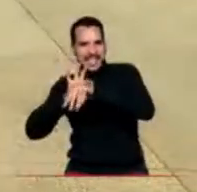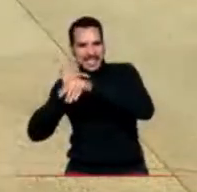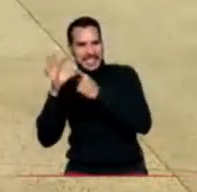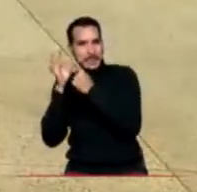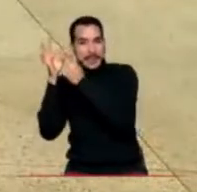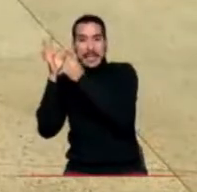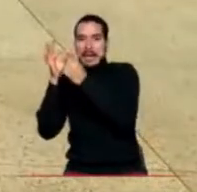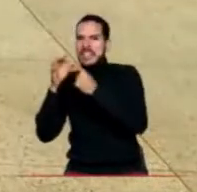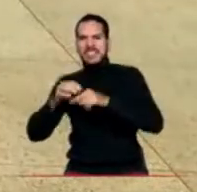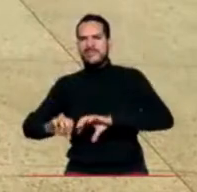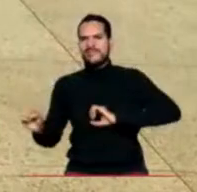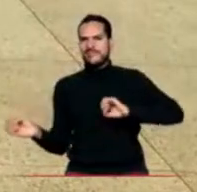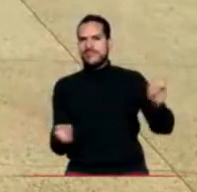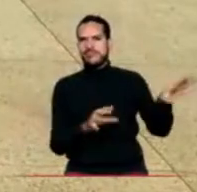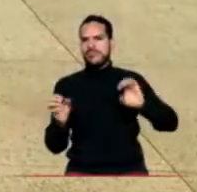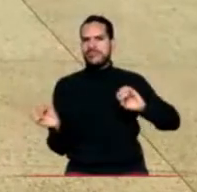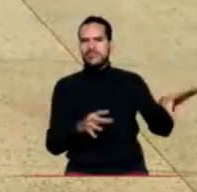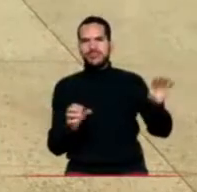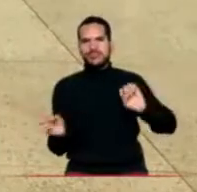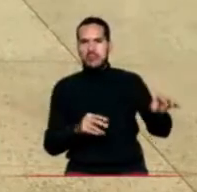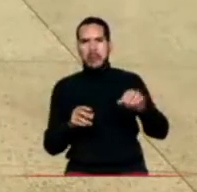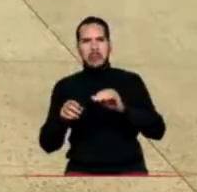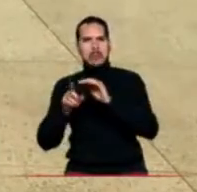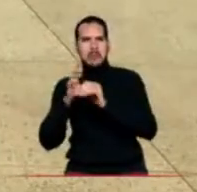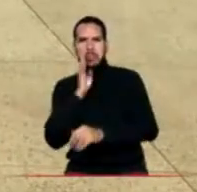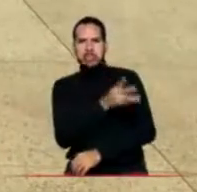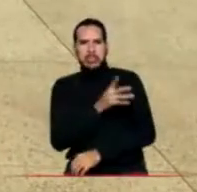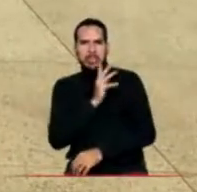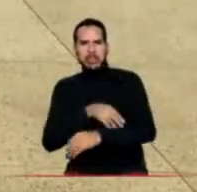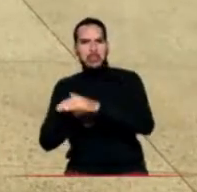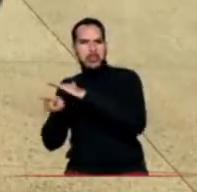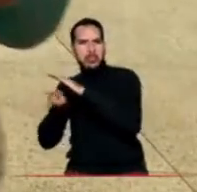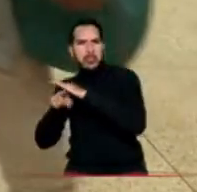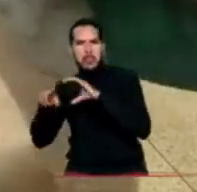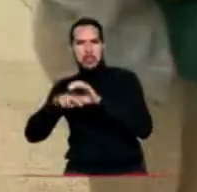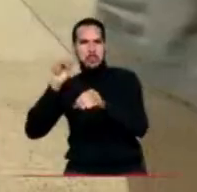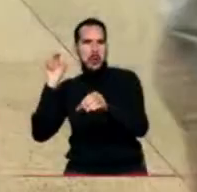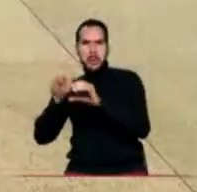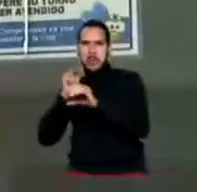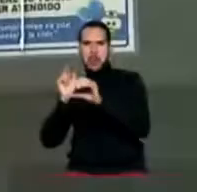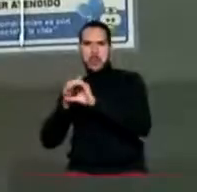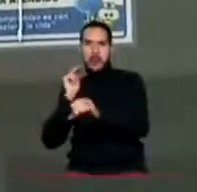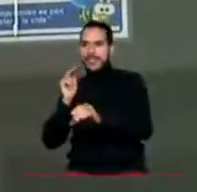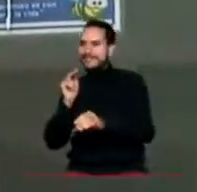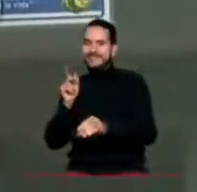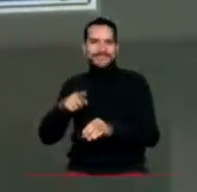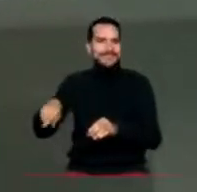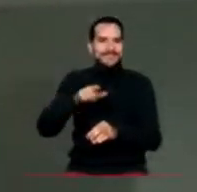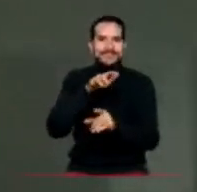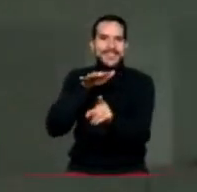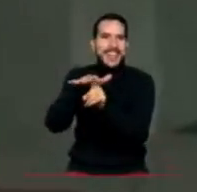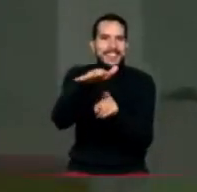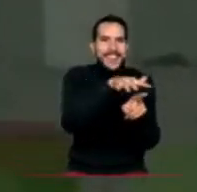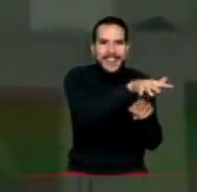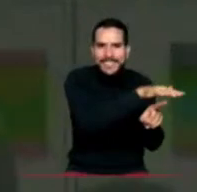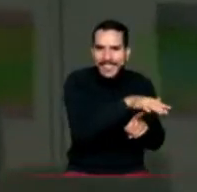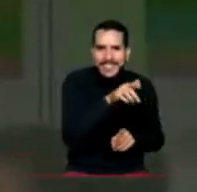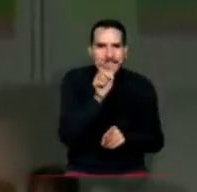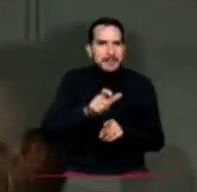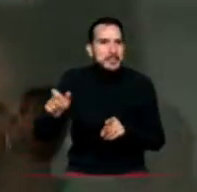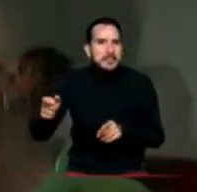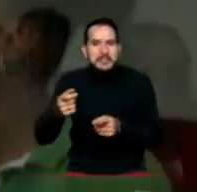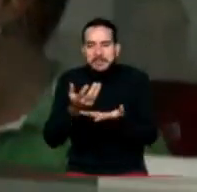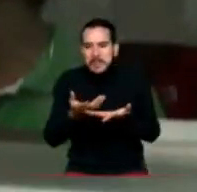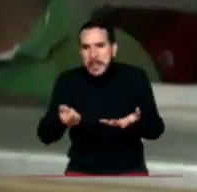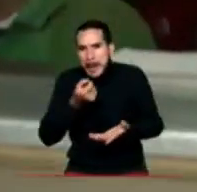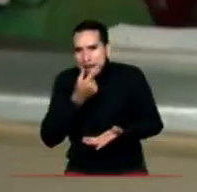visto afectada, los pacientes en cuestión de la alimentación, como lo dijimos, los medicamentos incompletos, los insumos